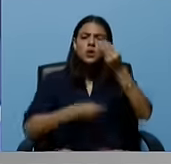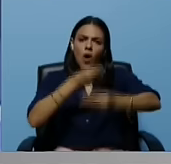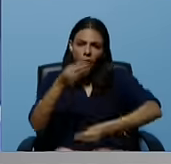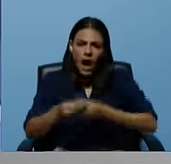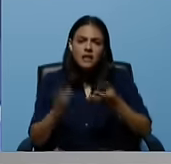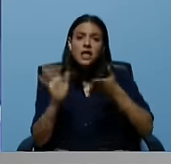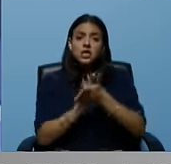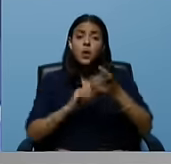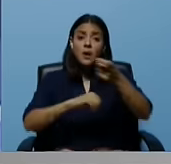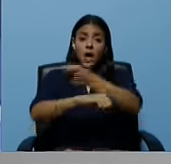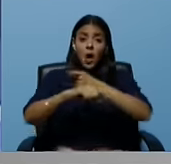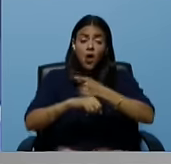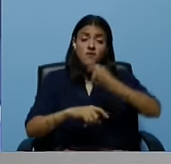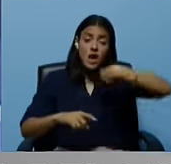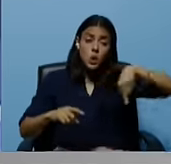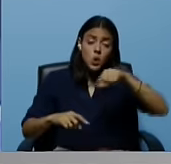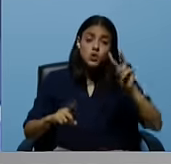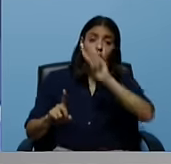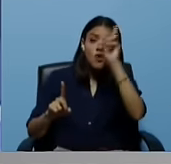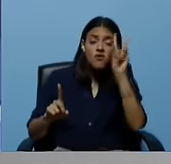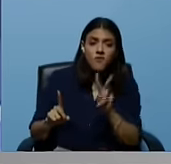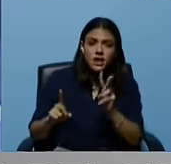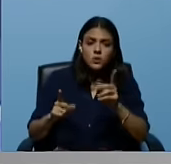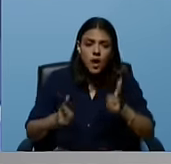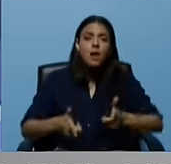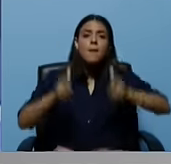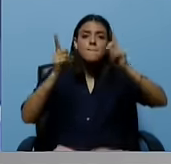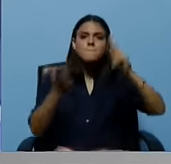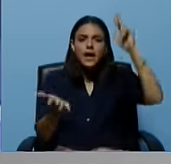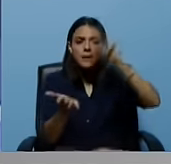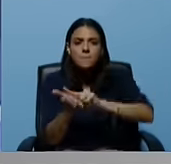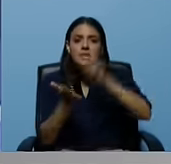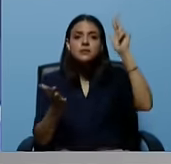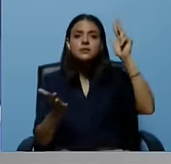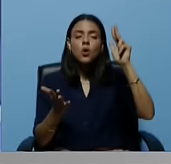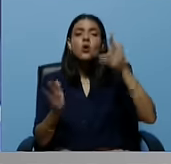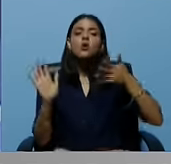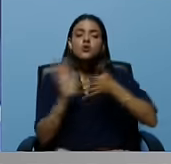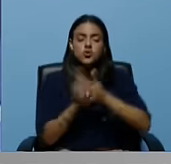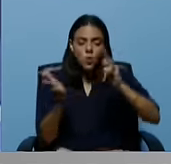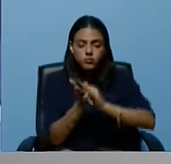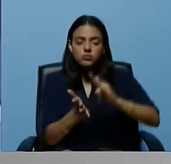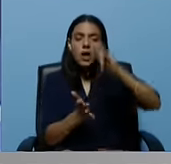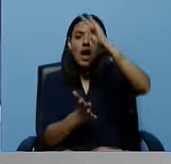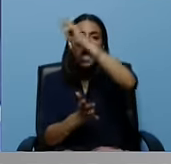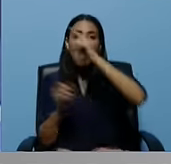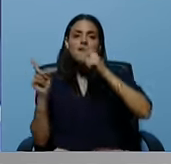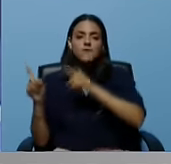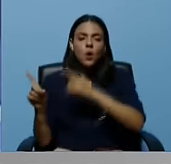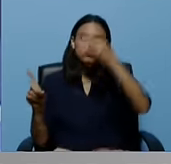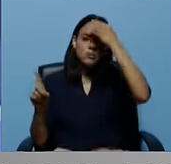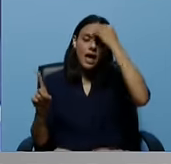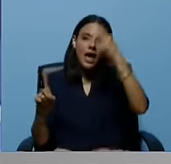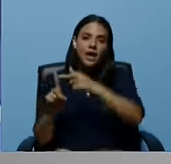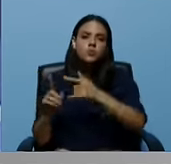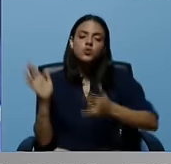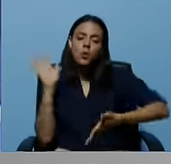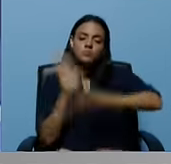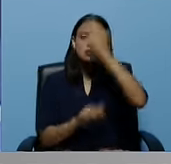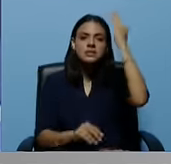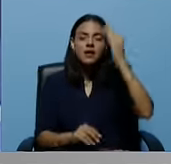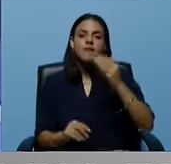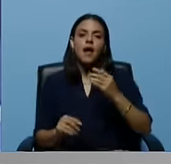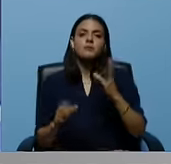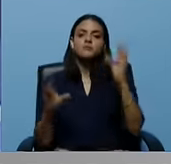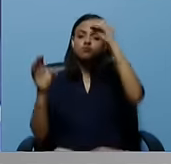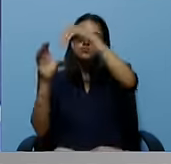que el gobierno de la República Bolivariana de Venezuela otorgara los correspondientes salvoconductos y beneplácitos para el abandono del